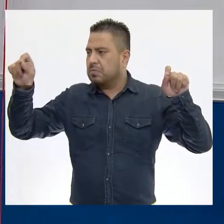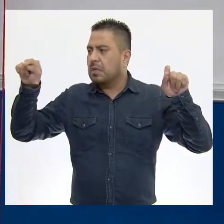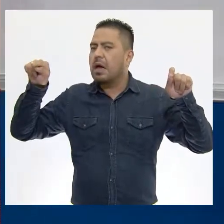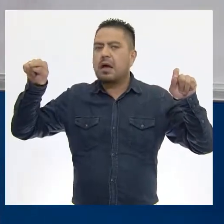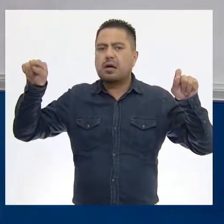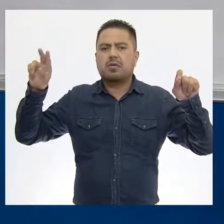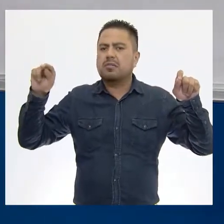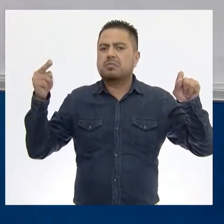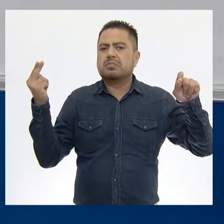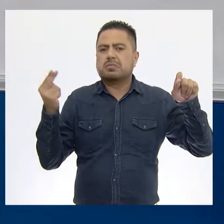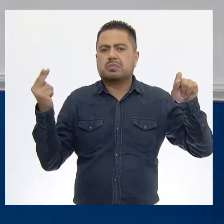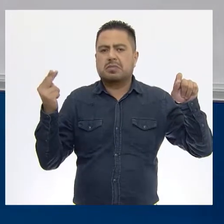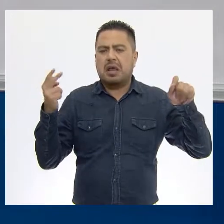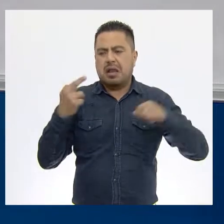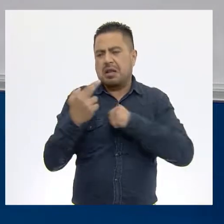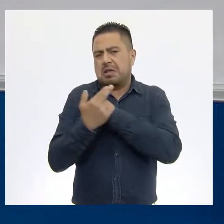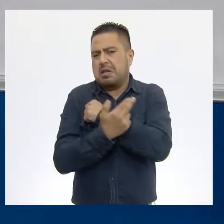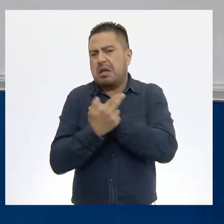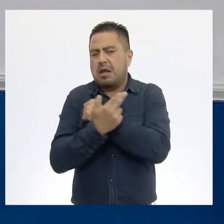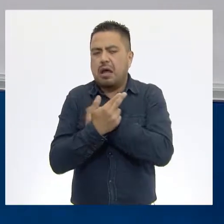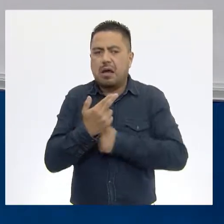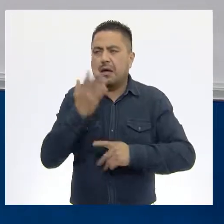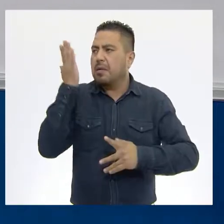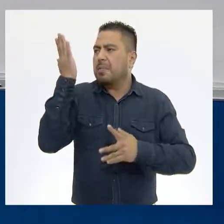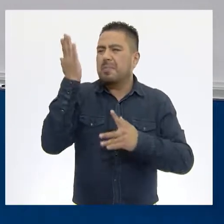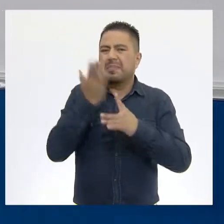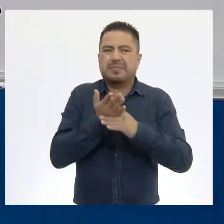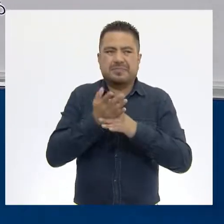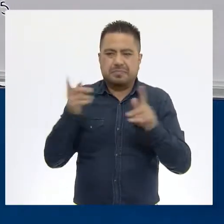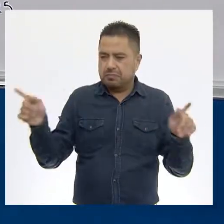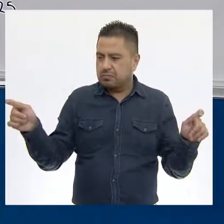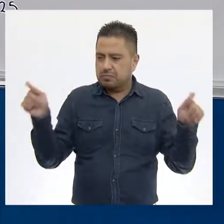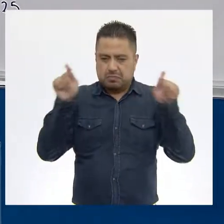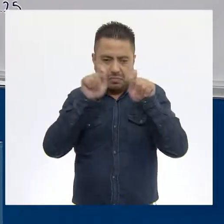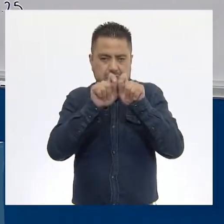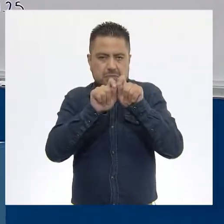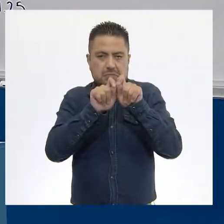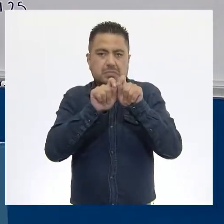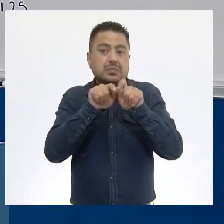no necesito ahorita de una regla. Ajá. La mitad, como dice María,